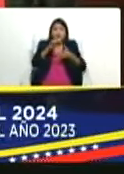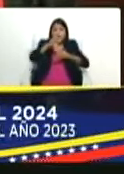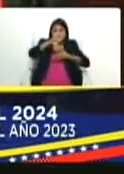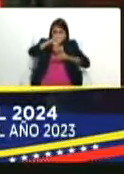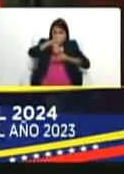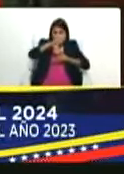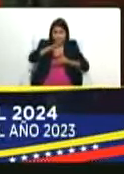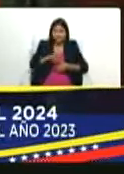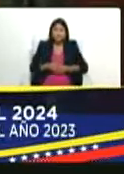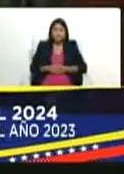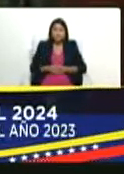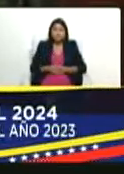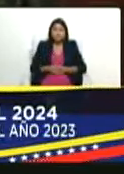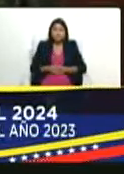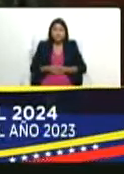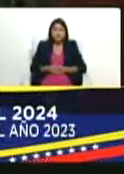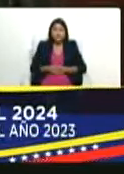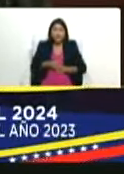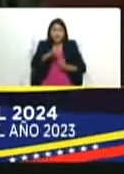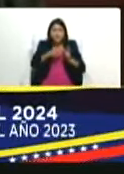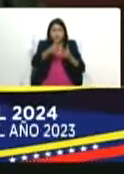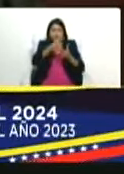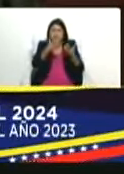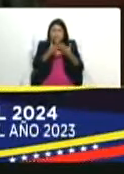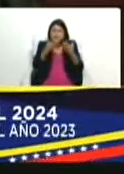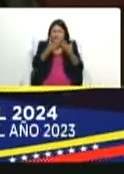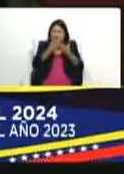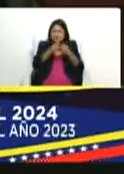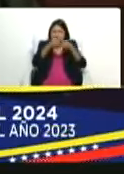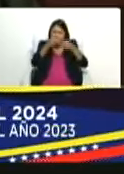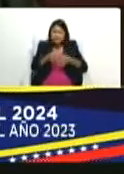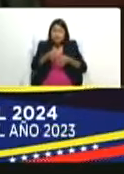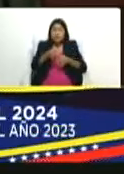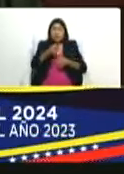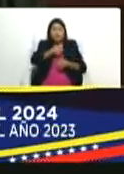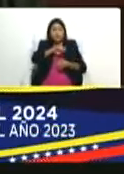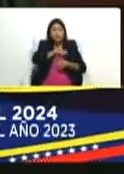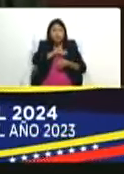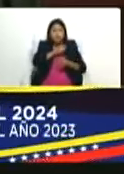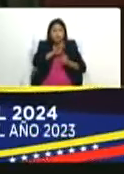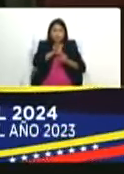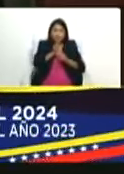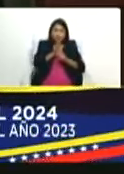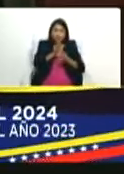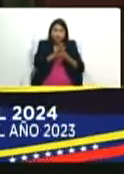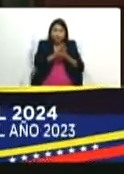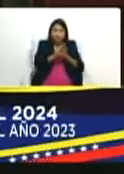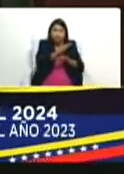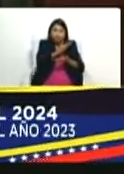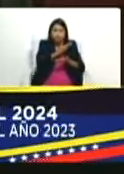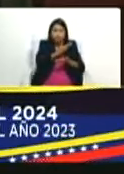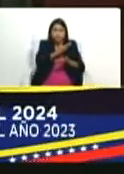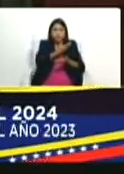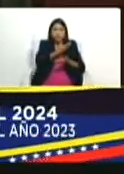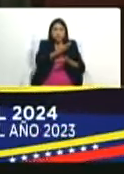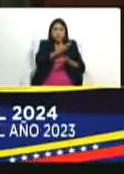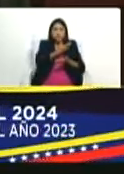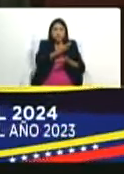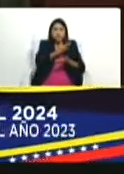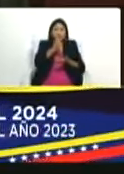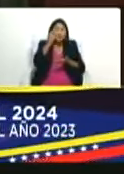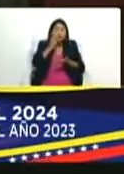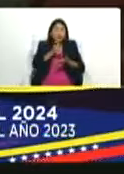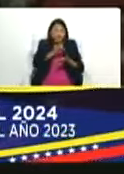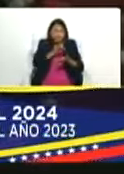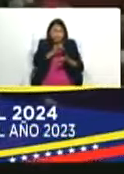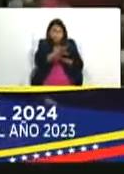esta batalla definitiva, los españoles fueron derrotados por el mariscal Antonio José